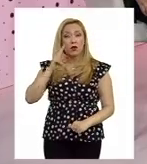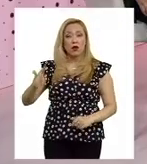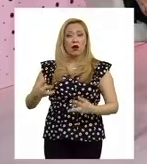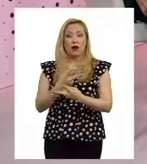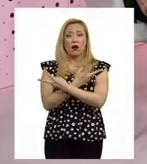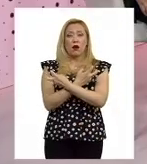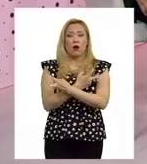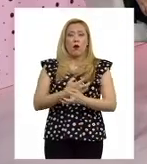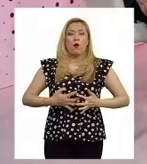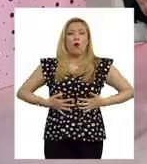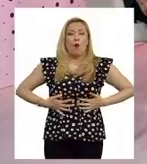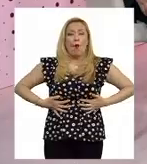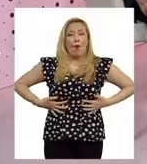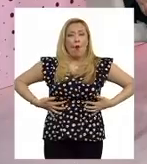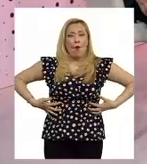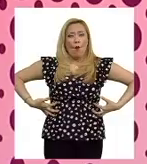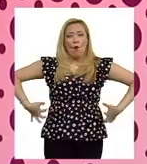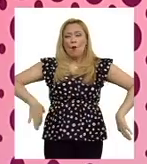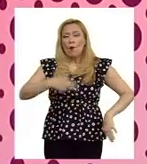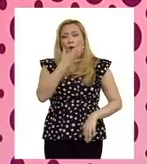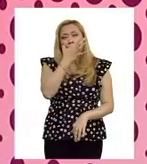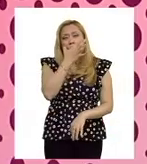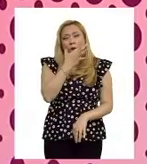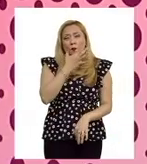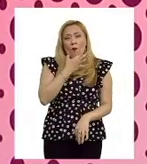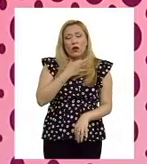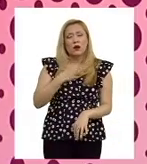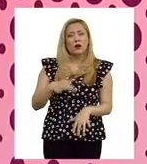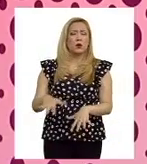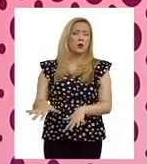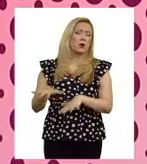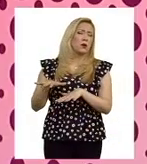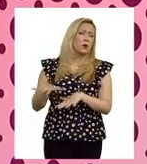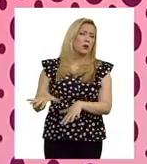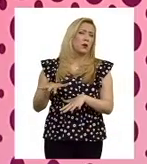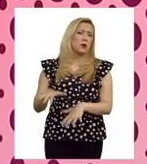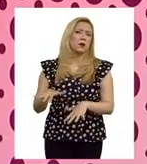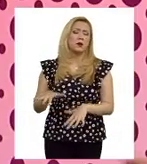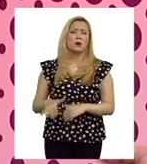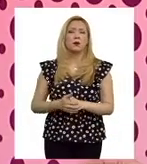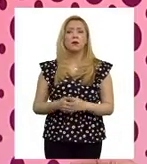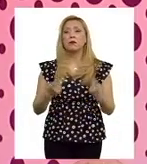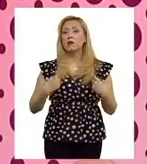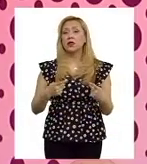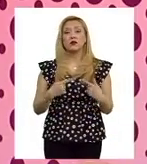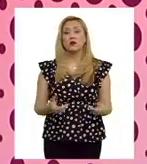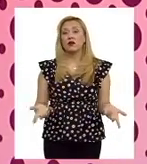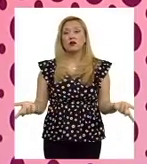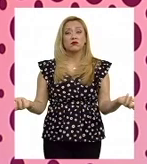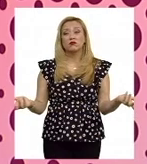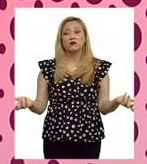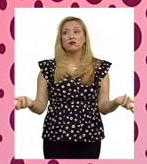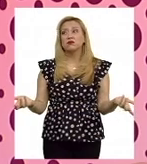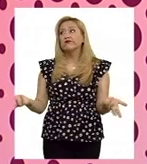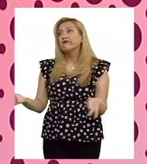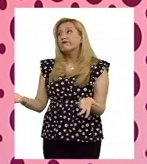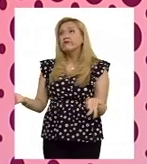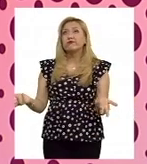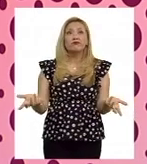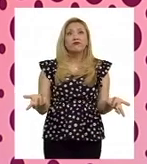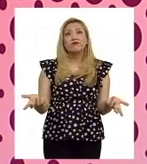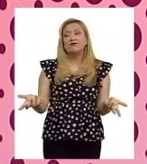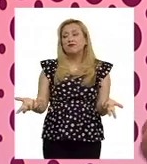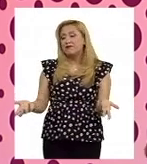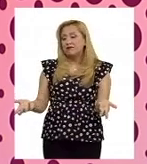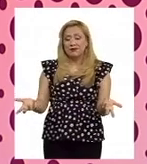estas tremendas imágenes, la gente no tiene otra opción. O sea,